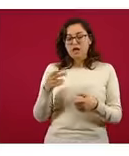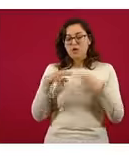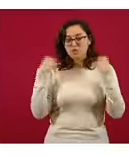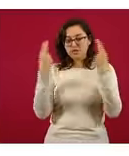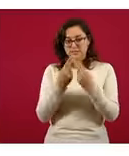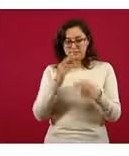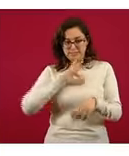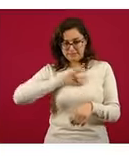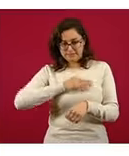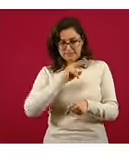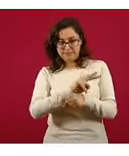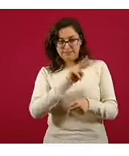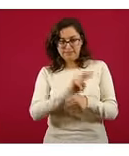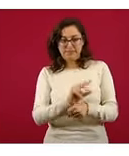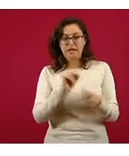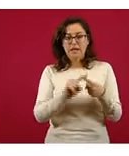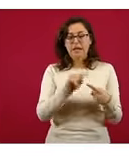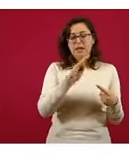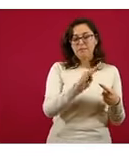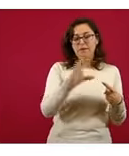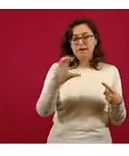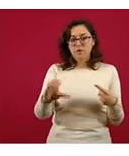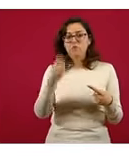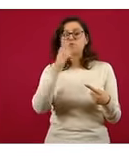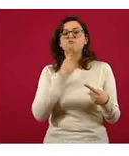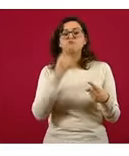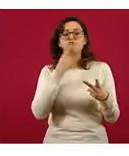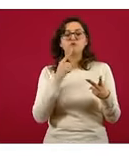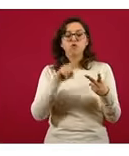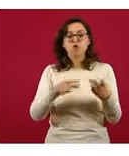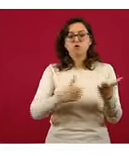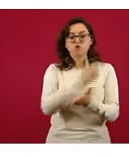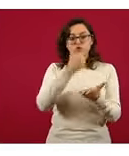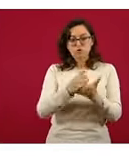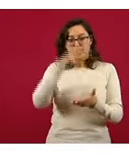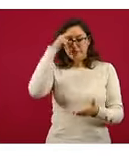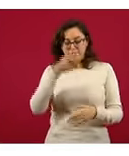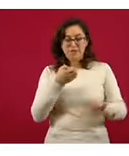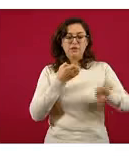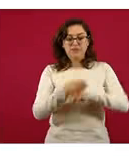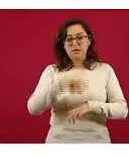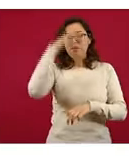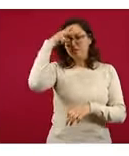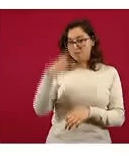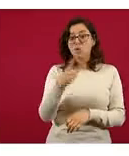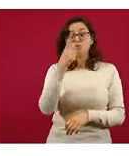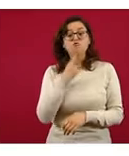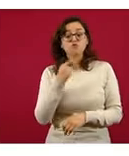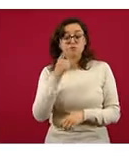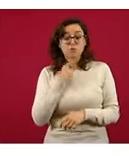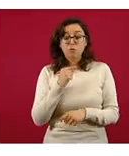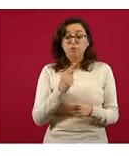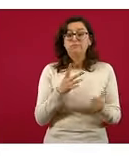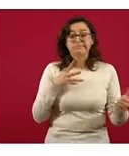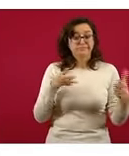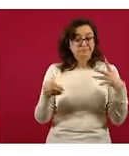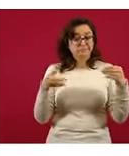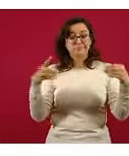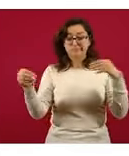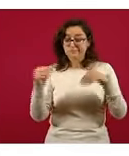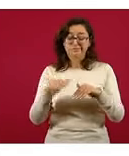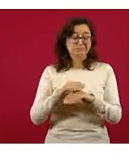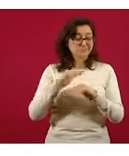Baja California, cuyo color es rojo junto con la Ciudad de México y el Estado de México, continúan incrementando sus